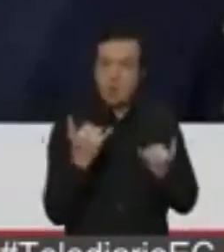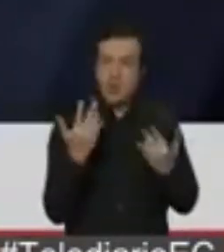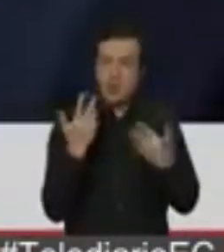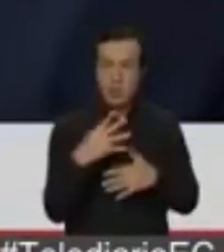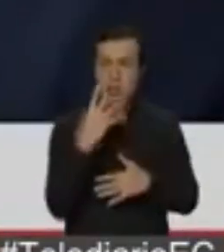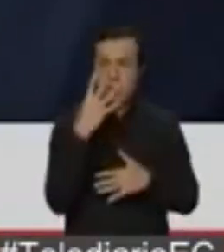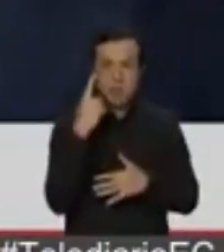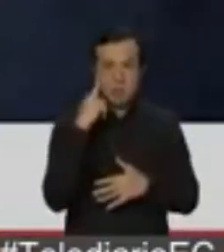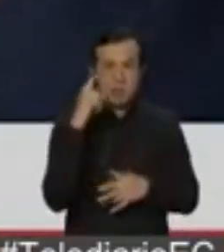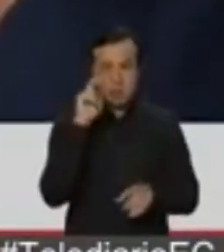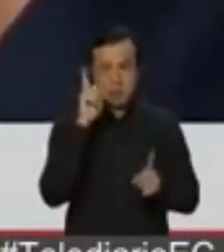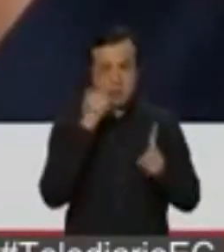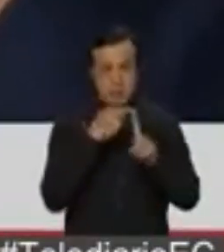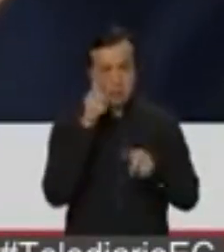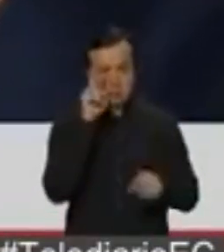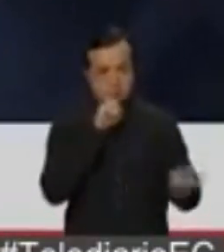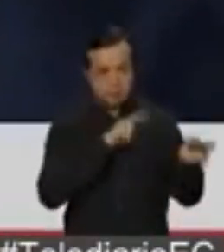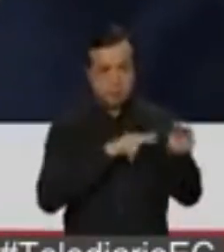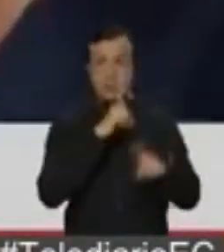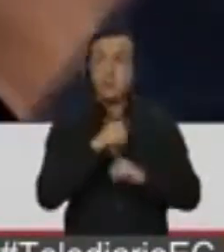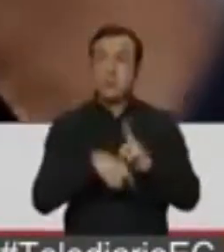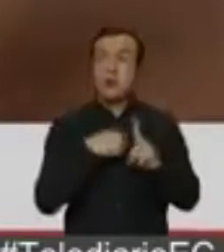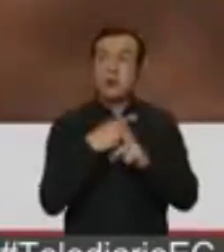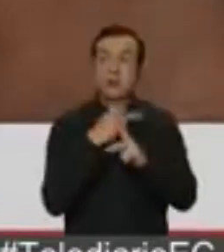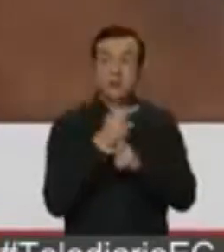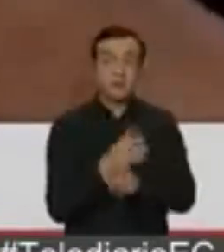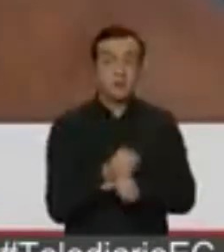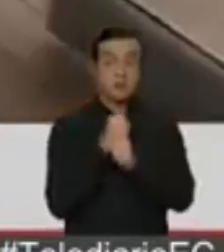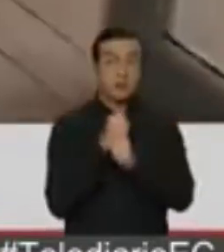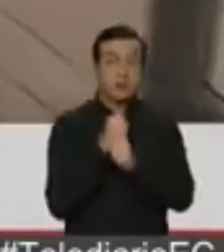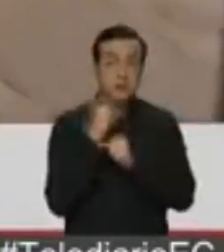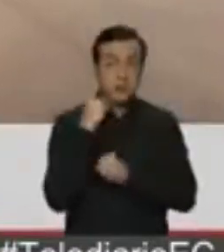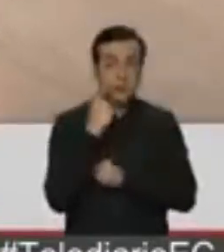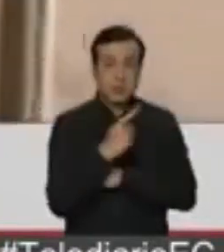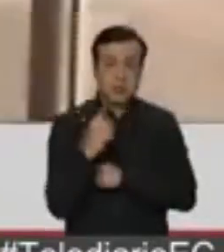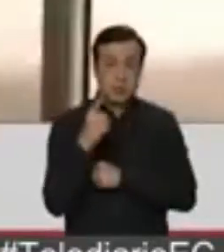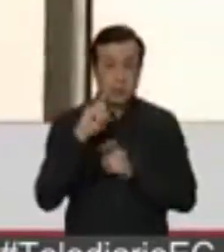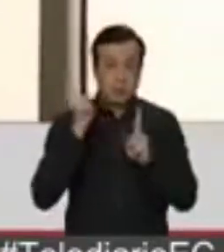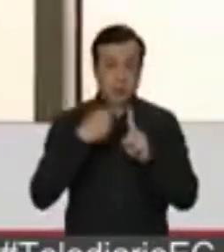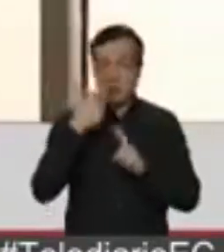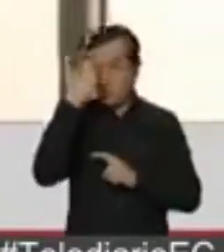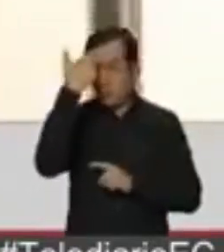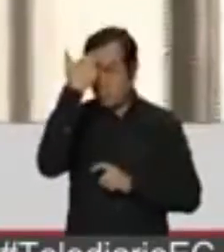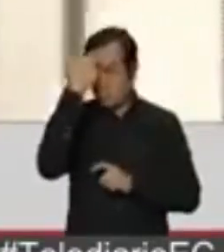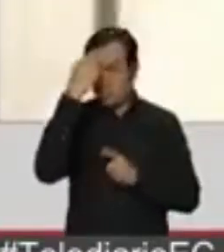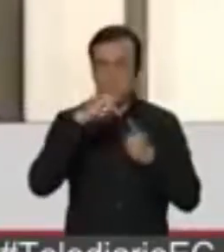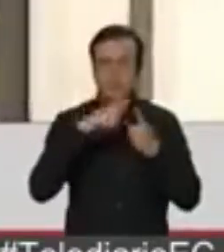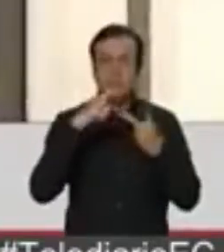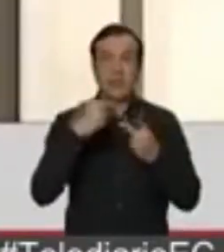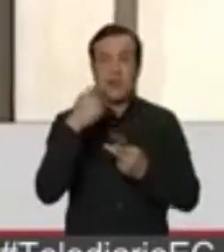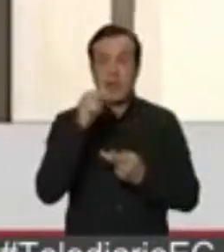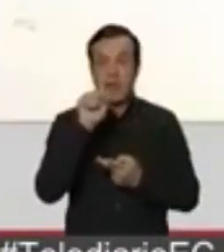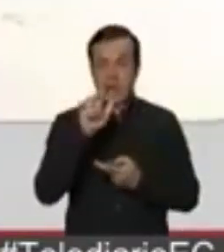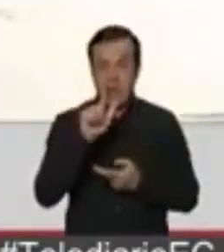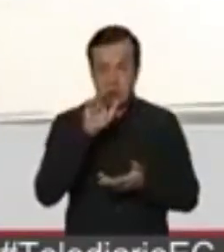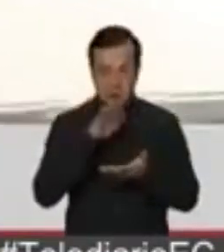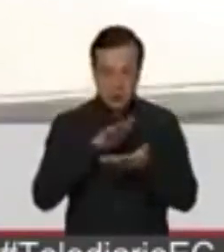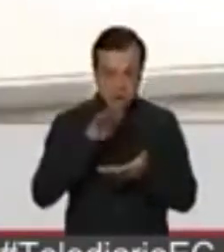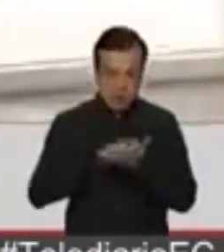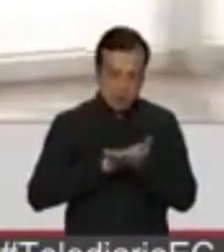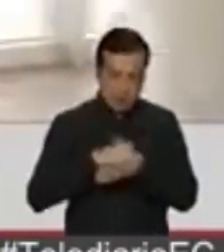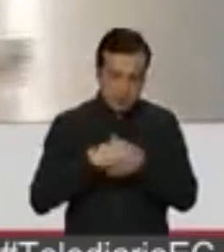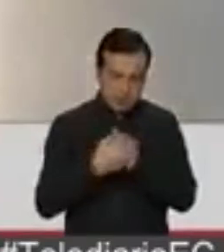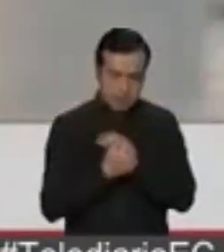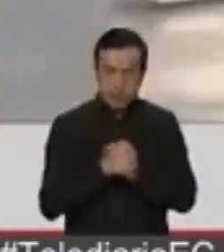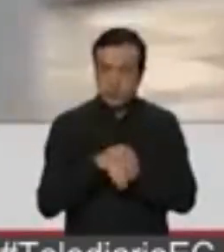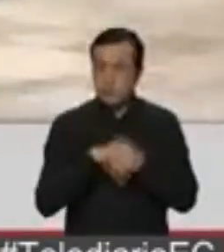identidad, son los protocolos de seguridad los que marcan el retorno a sus actividades. Se controla temperatura, se suministra gel desinfectante. Debido a la pandemia,